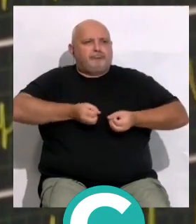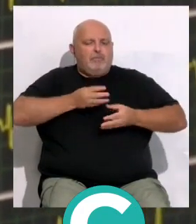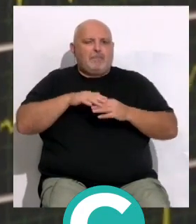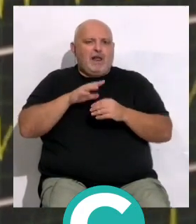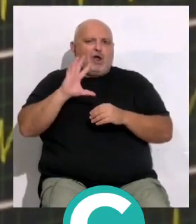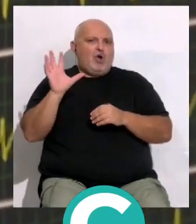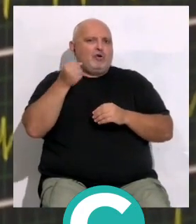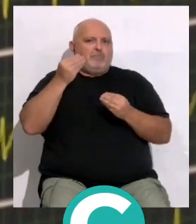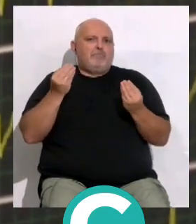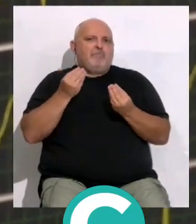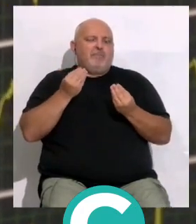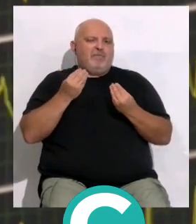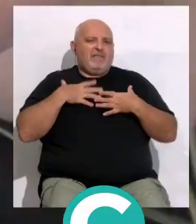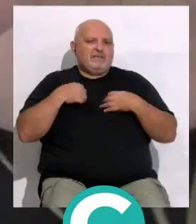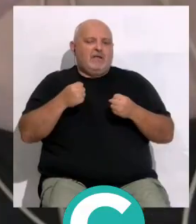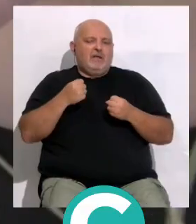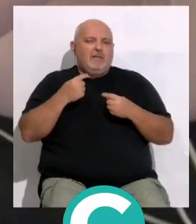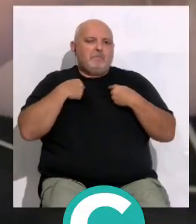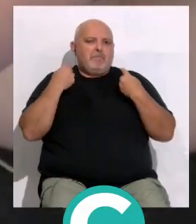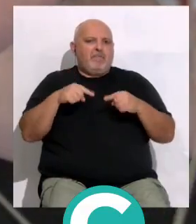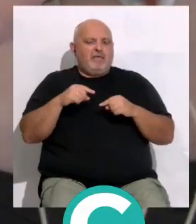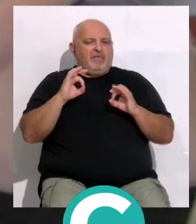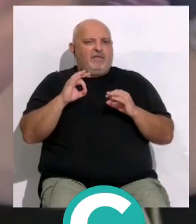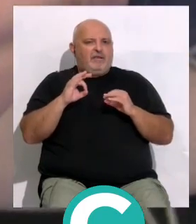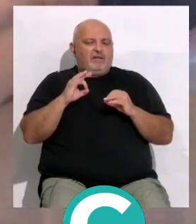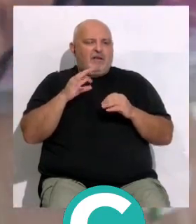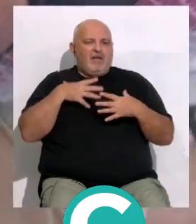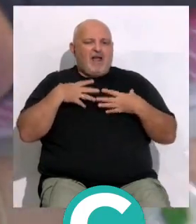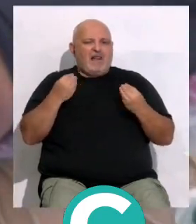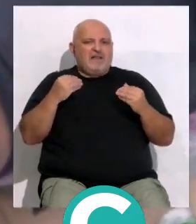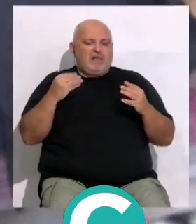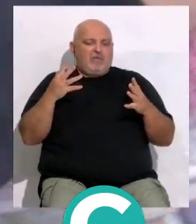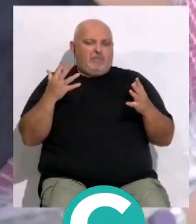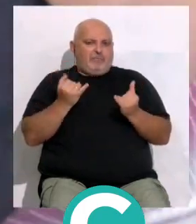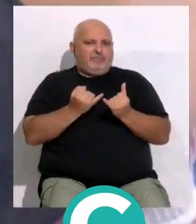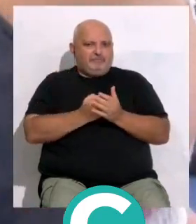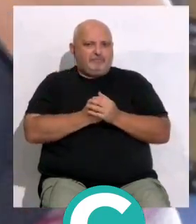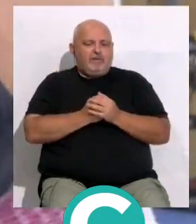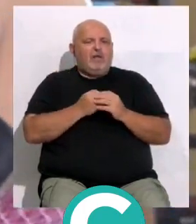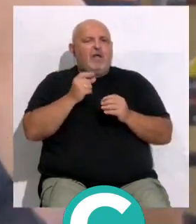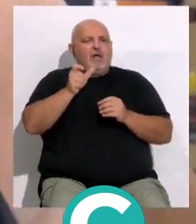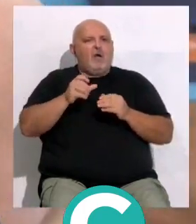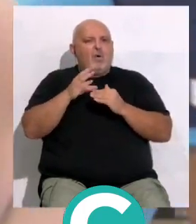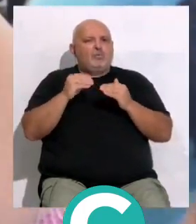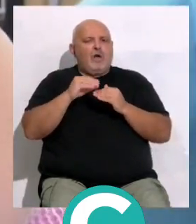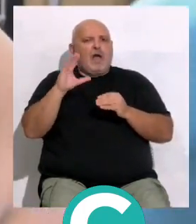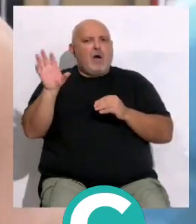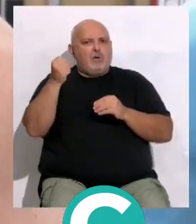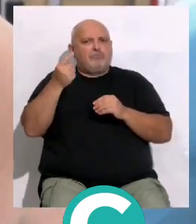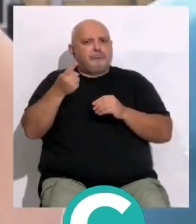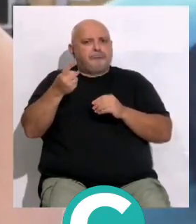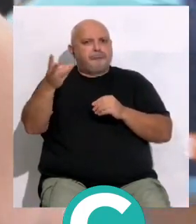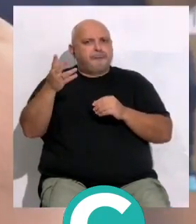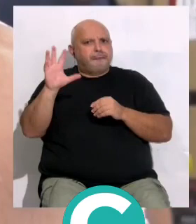para conseguir una mejora de la salud y una pérdida estable de la grasa corporal. Cuentan con pacientes que lo han conseguido,